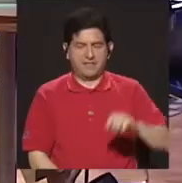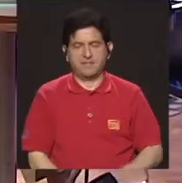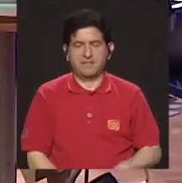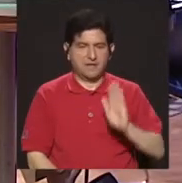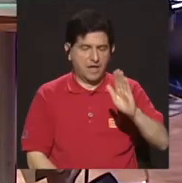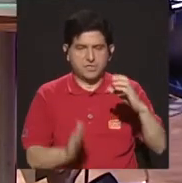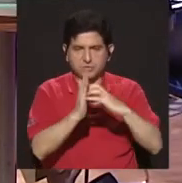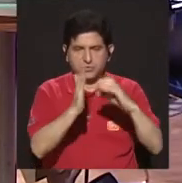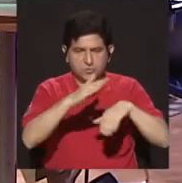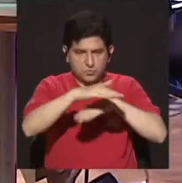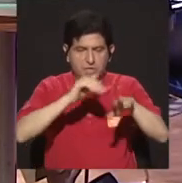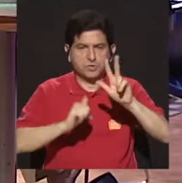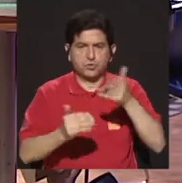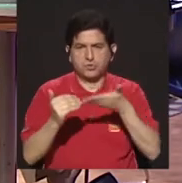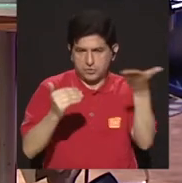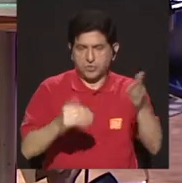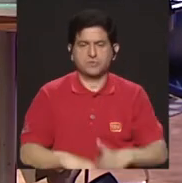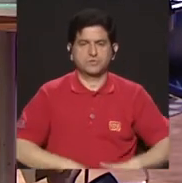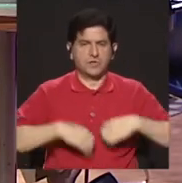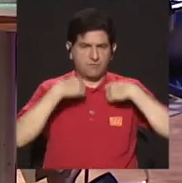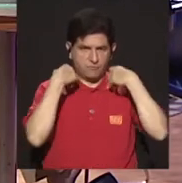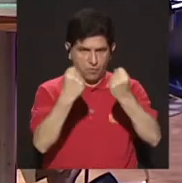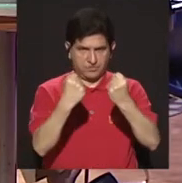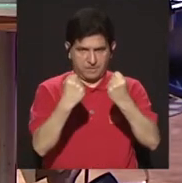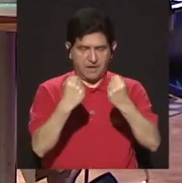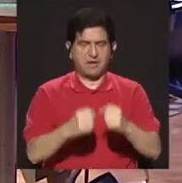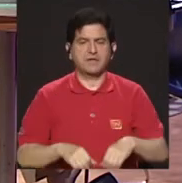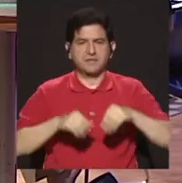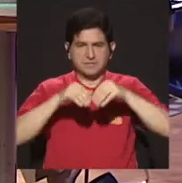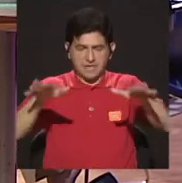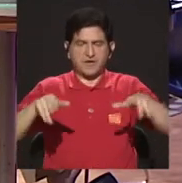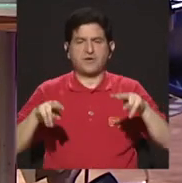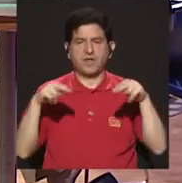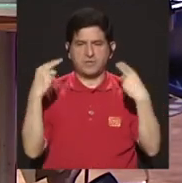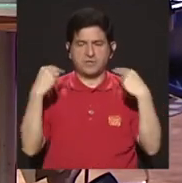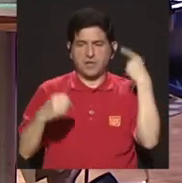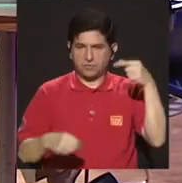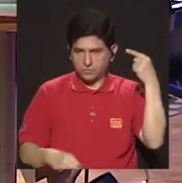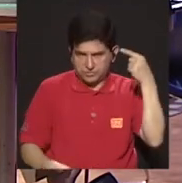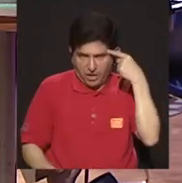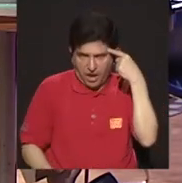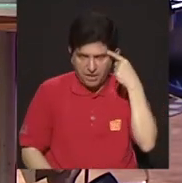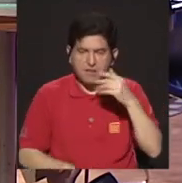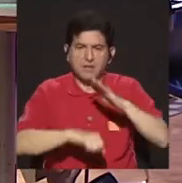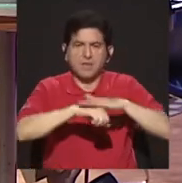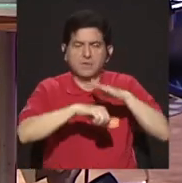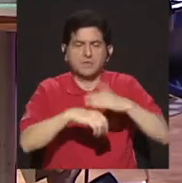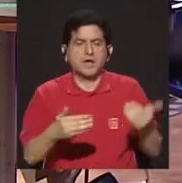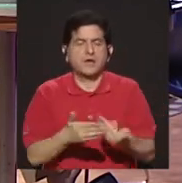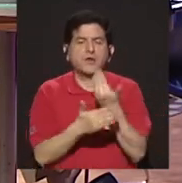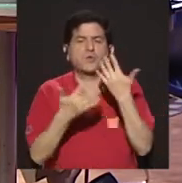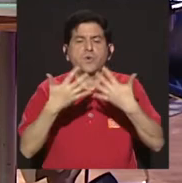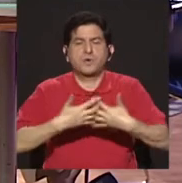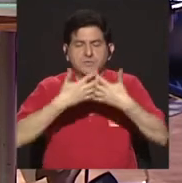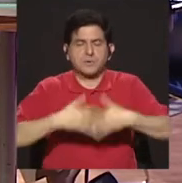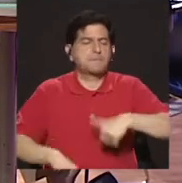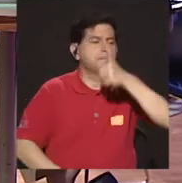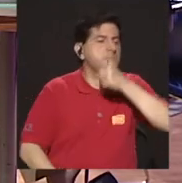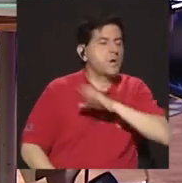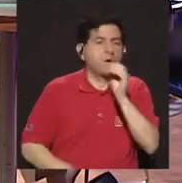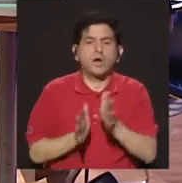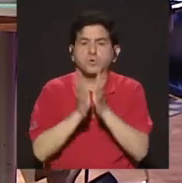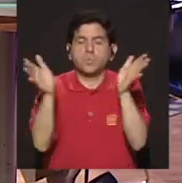hace que busca tres cosas primero fortalecer una red neutra estatal que permita pues que estos nuevos operarios privados o públicos